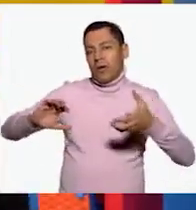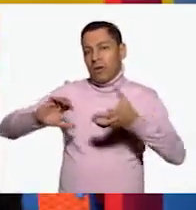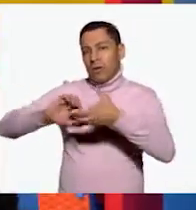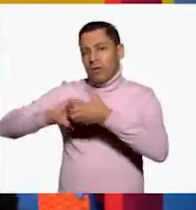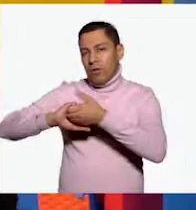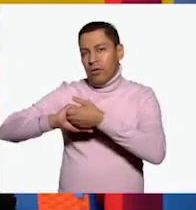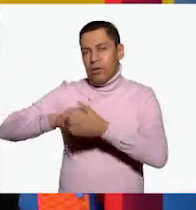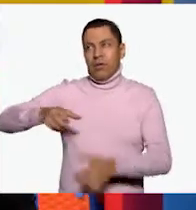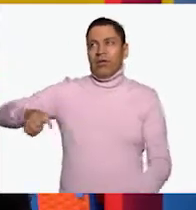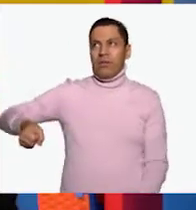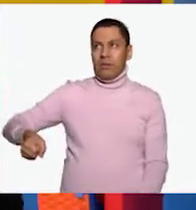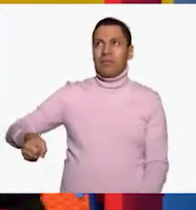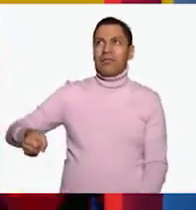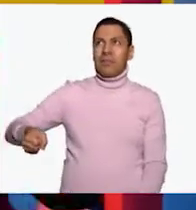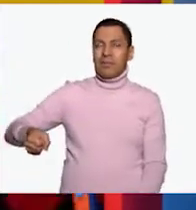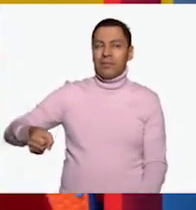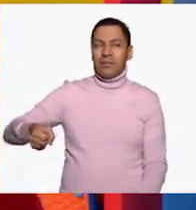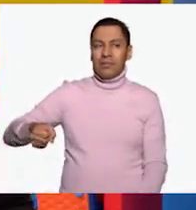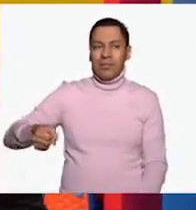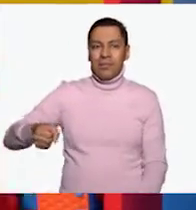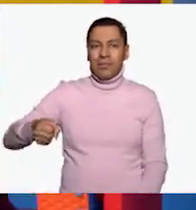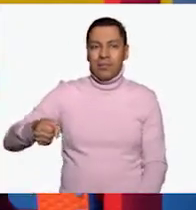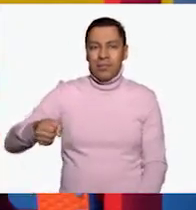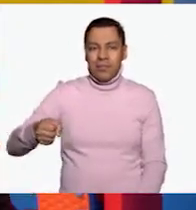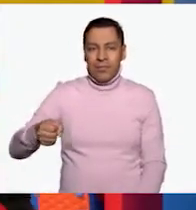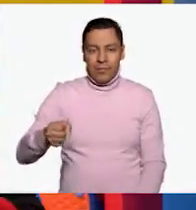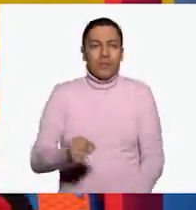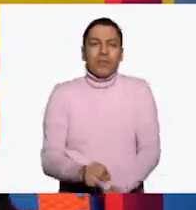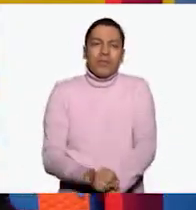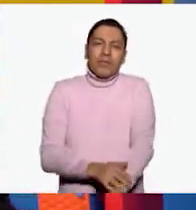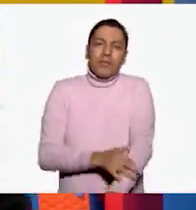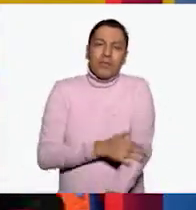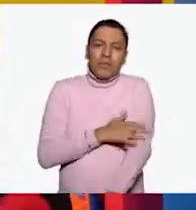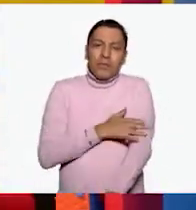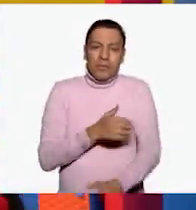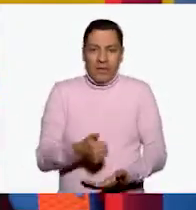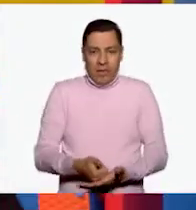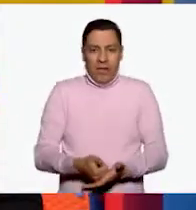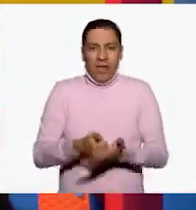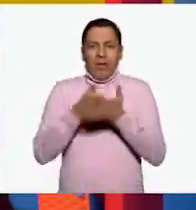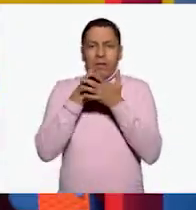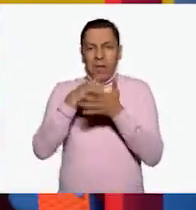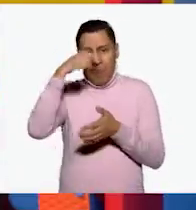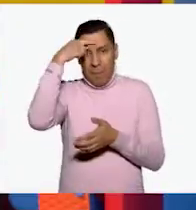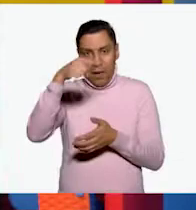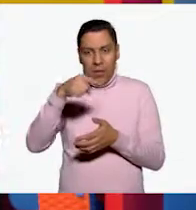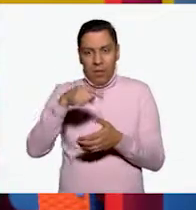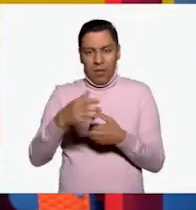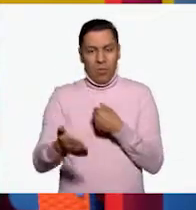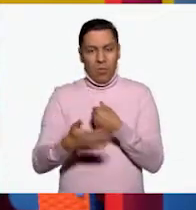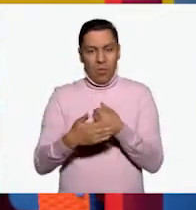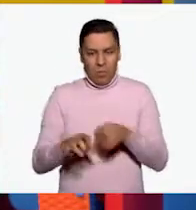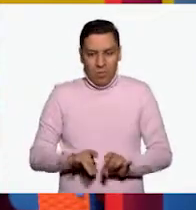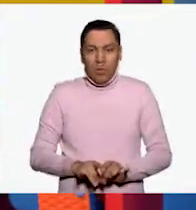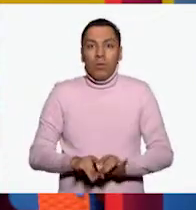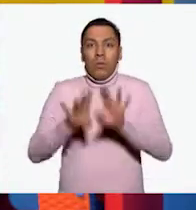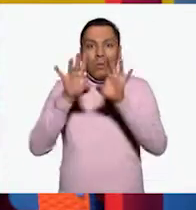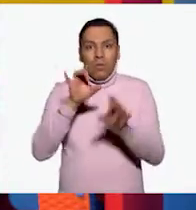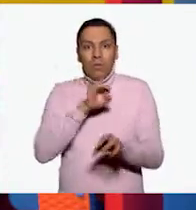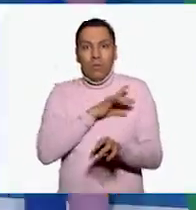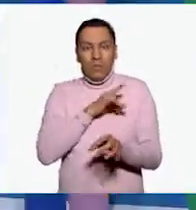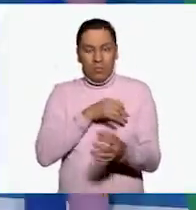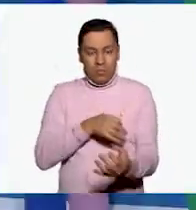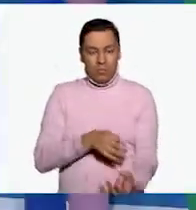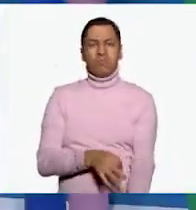Entonces, fíjense bien, las emociones nos sirven para ayudarnos a enfrentar las situaciones que vivimos y si nos sentimos en